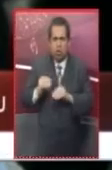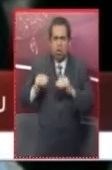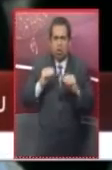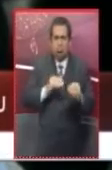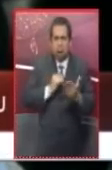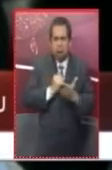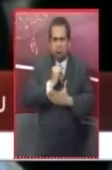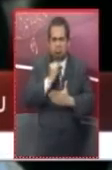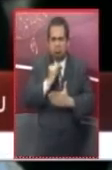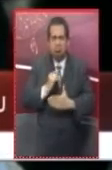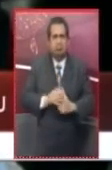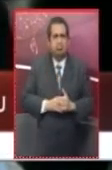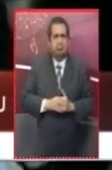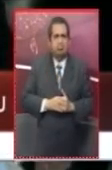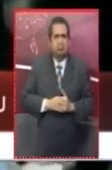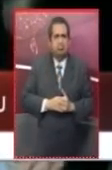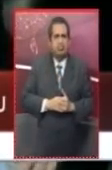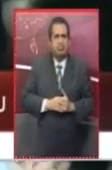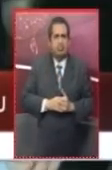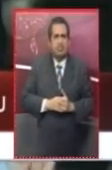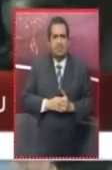de América. Comuníquese.